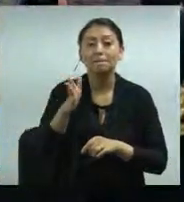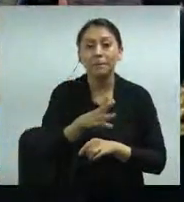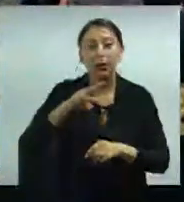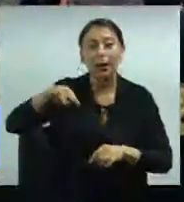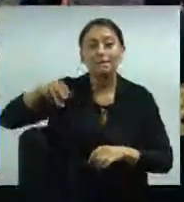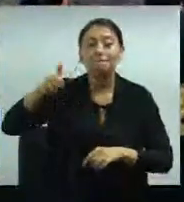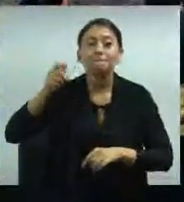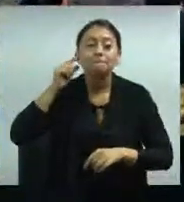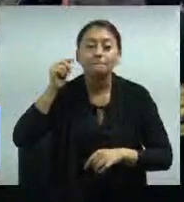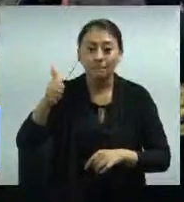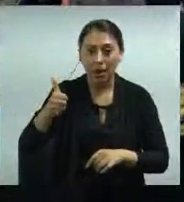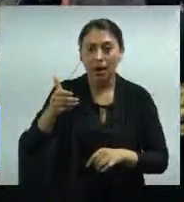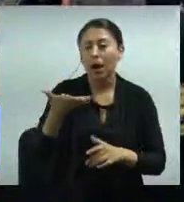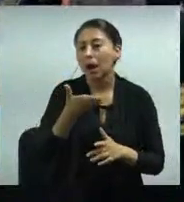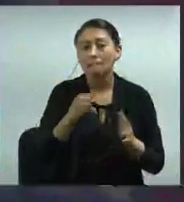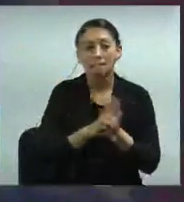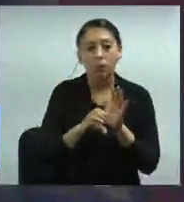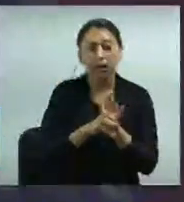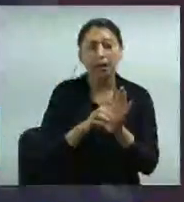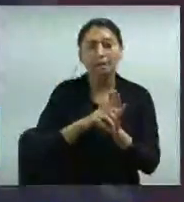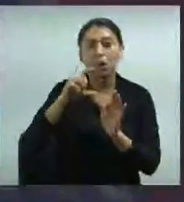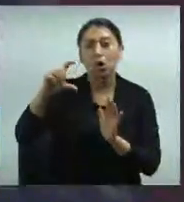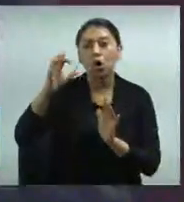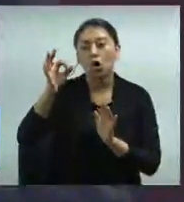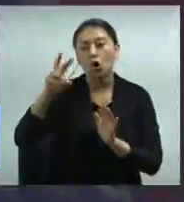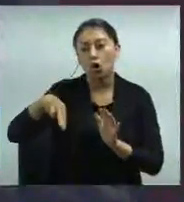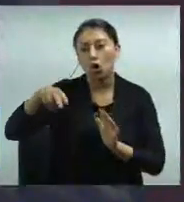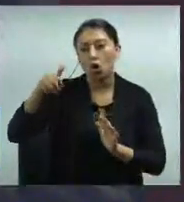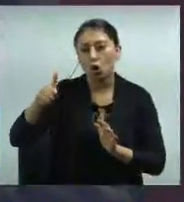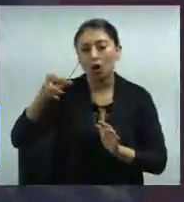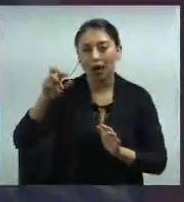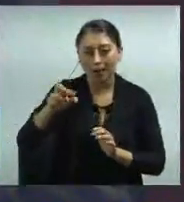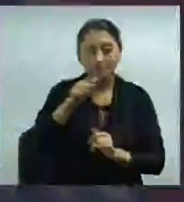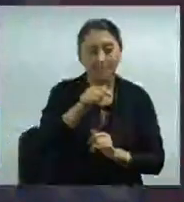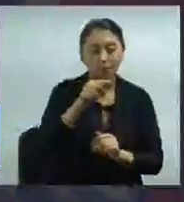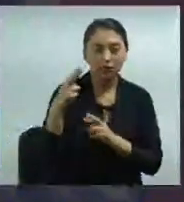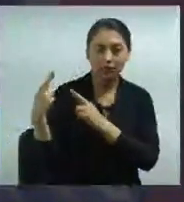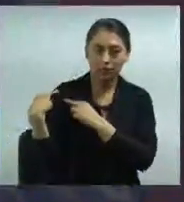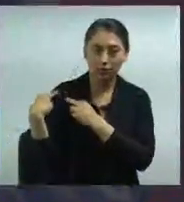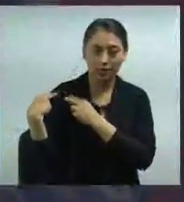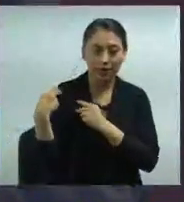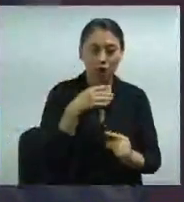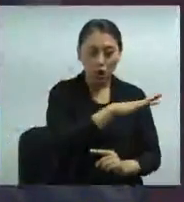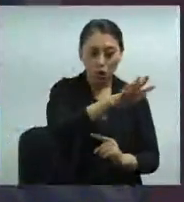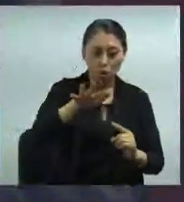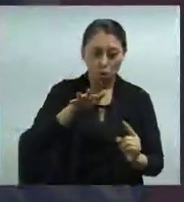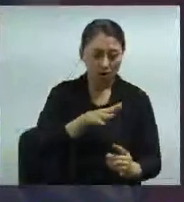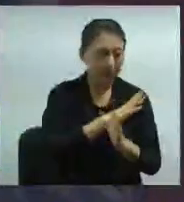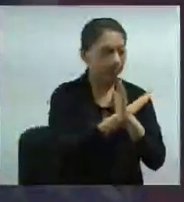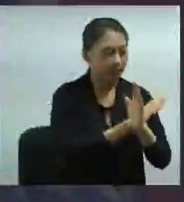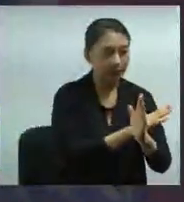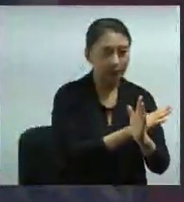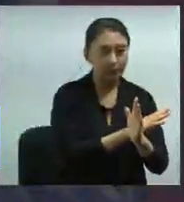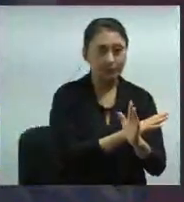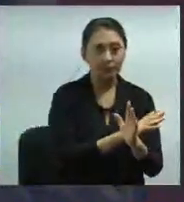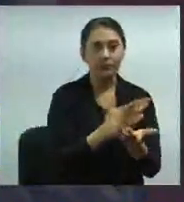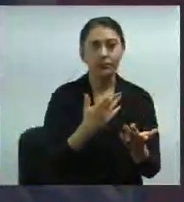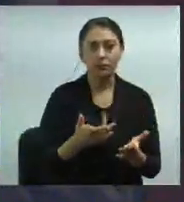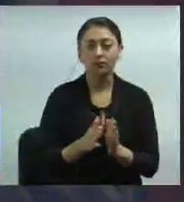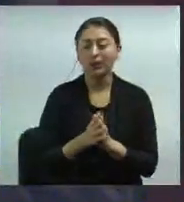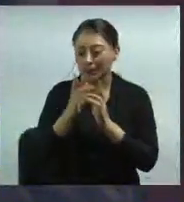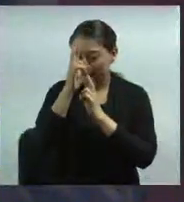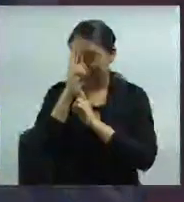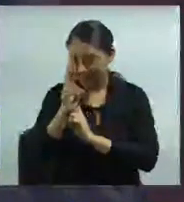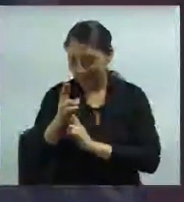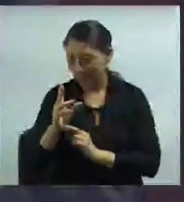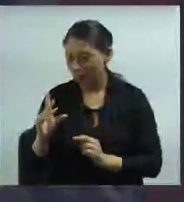que, por ejemplo, CONAP es la responsable de las áreas protegidas. En el tema de las áreas protegidas, ahí con respeto que se merece